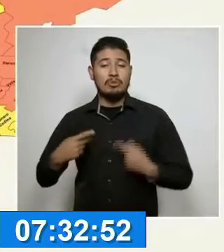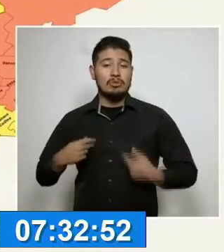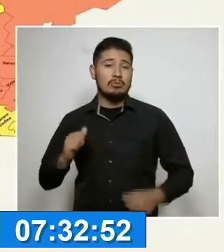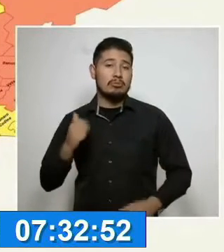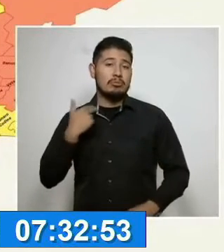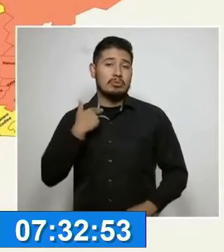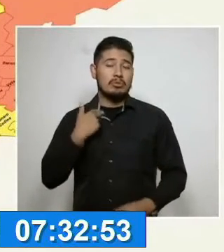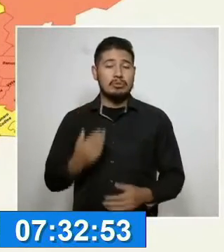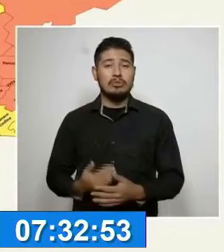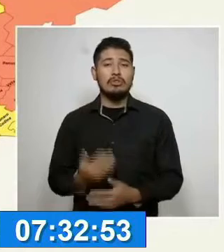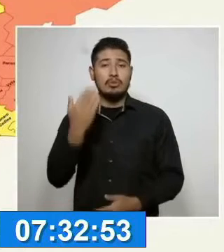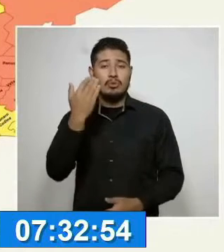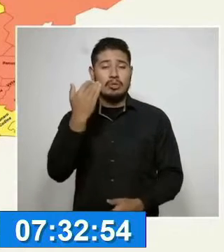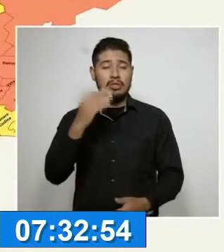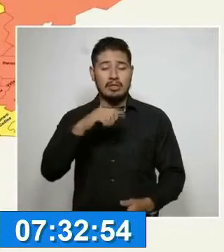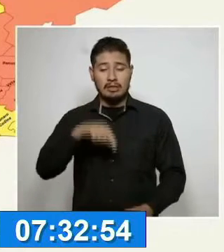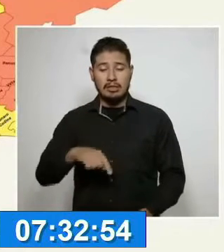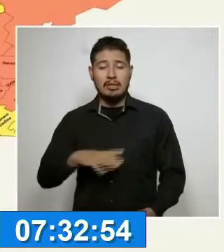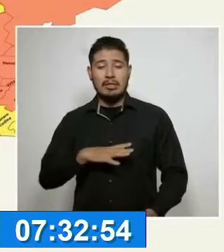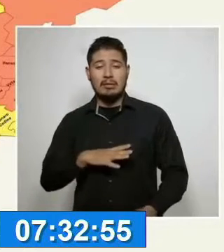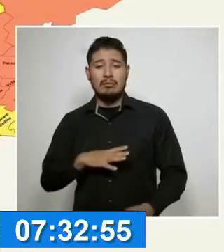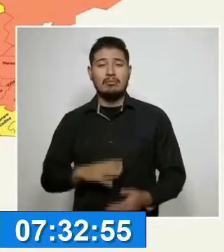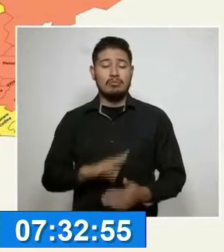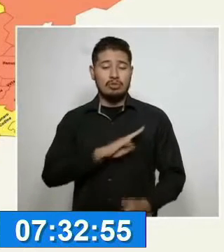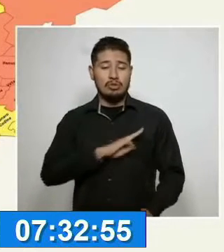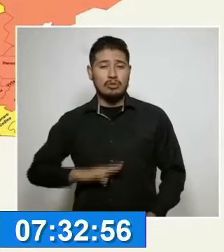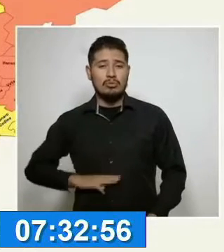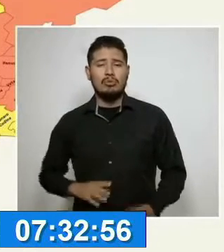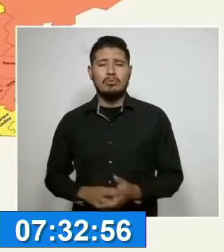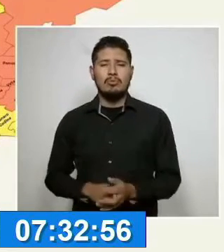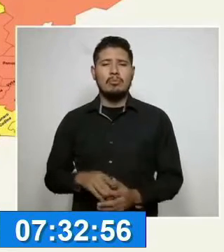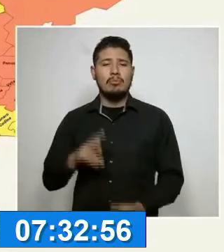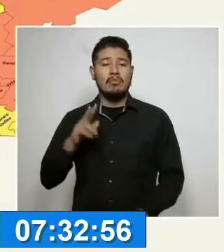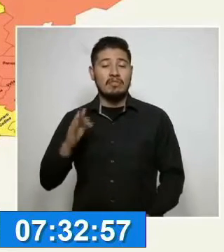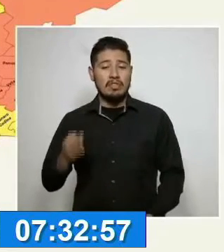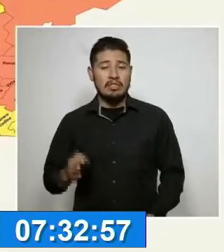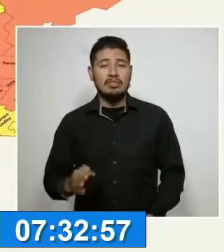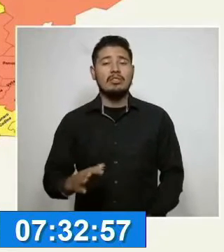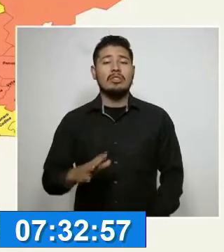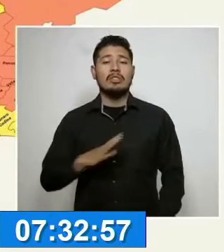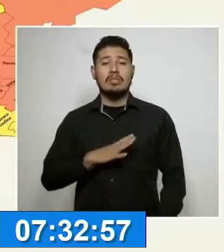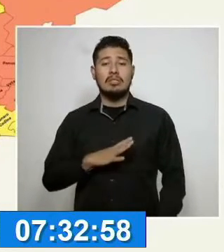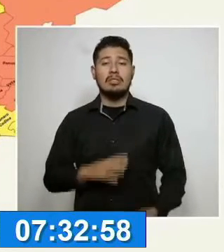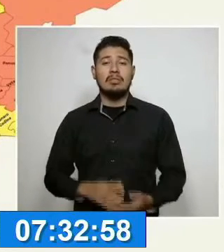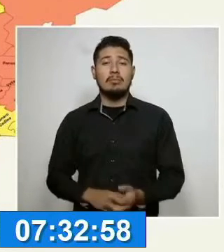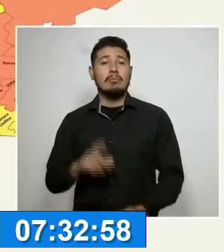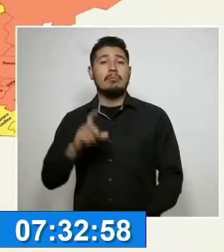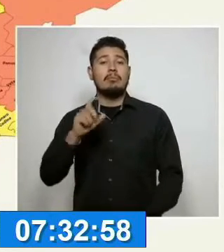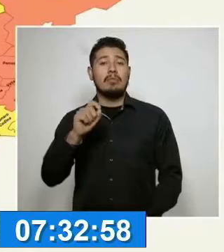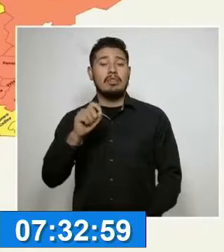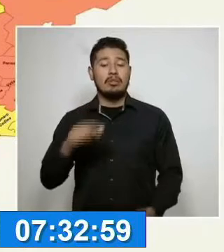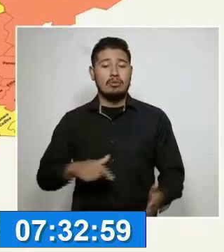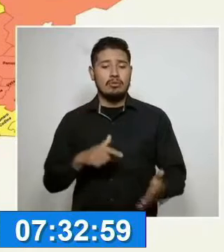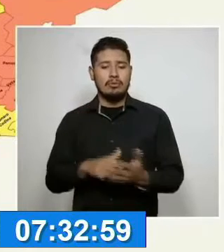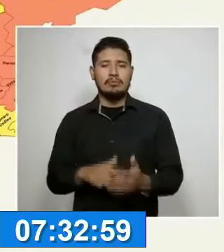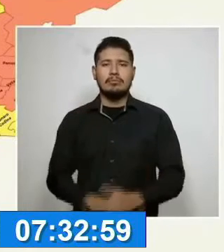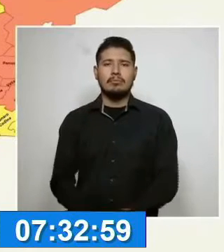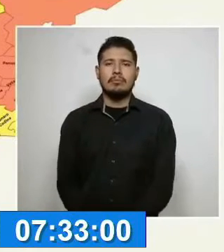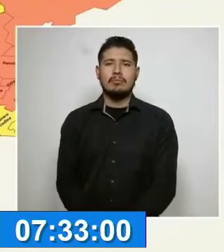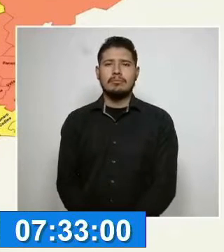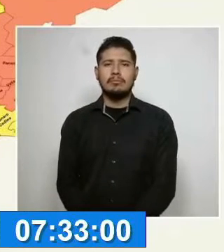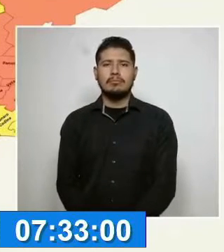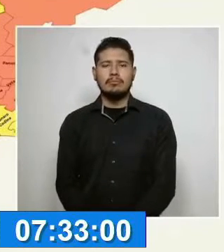50 municipios en los cuales se aplica una estrategia, Fresnillo tiene el 20 lugar. Adelante, por